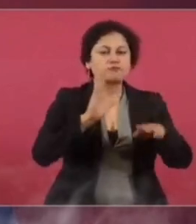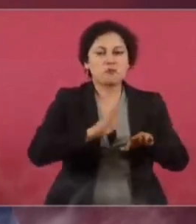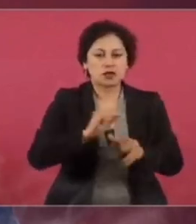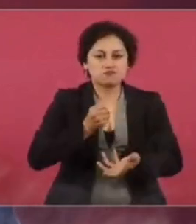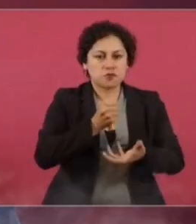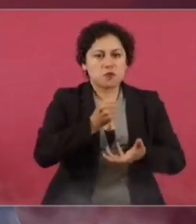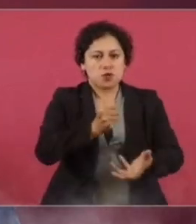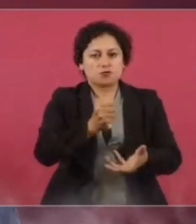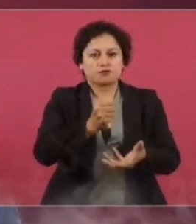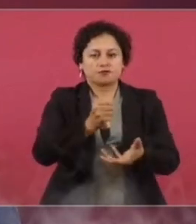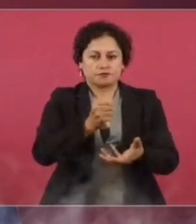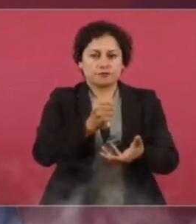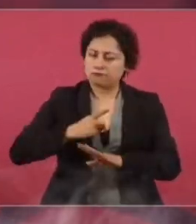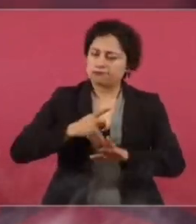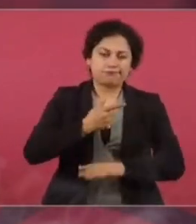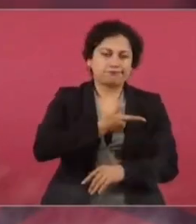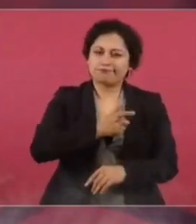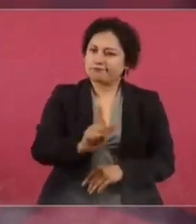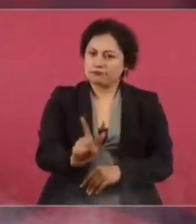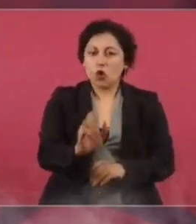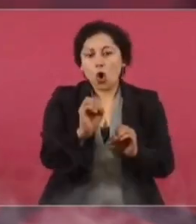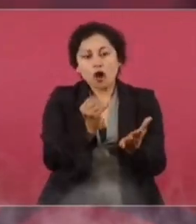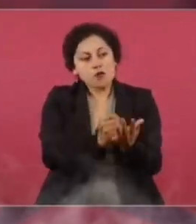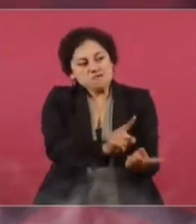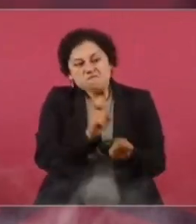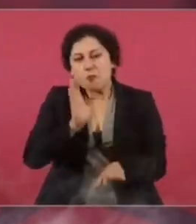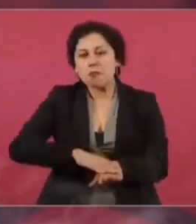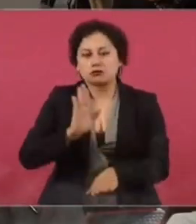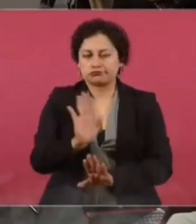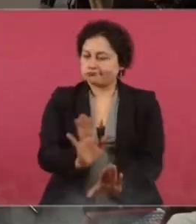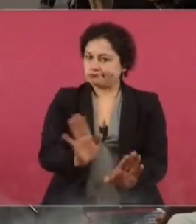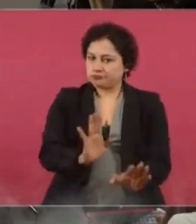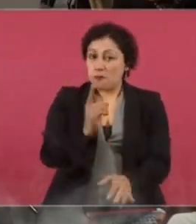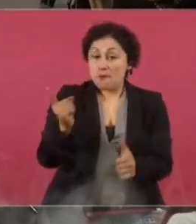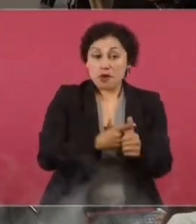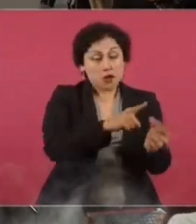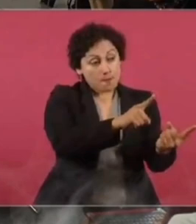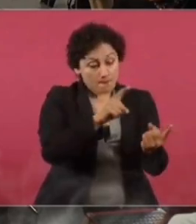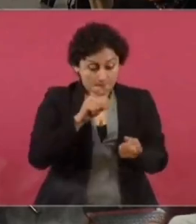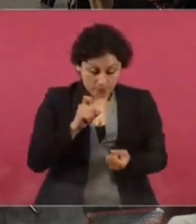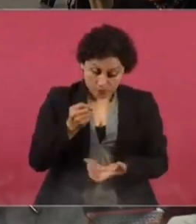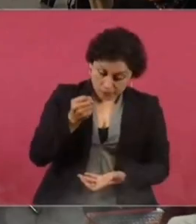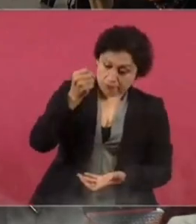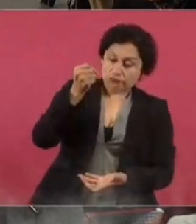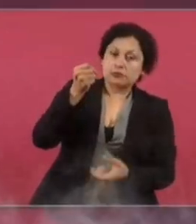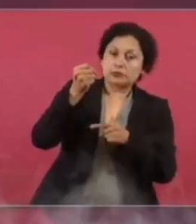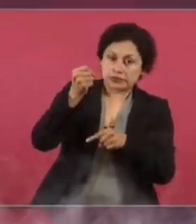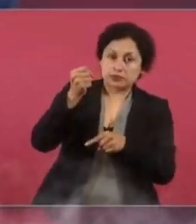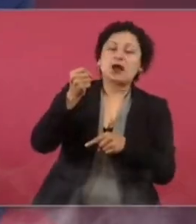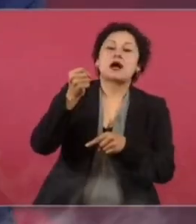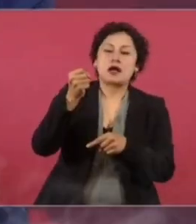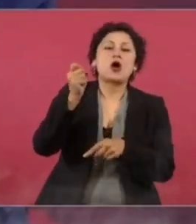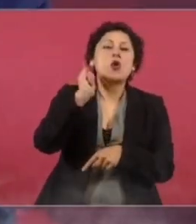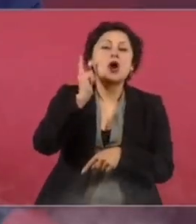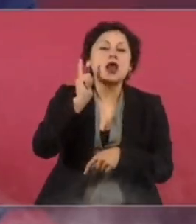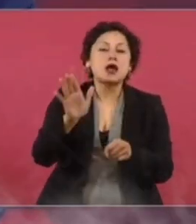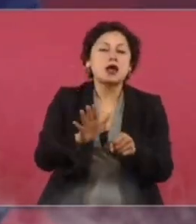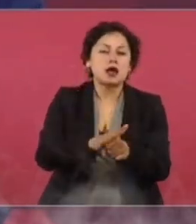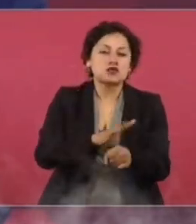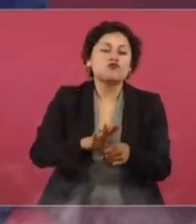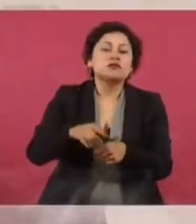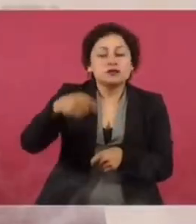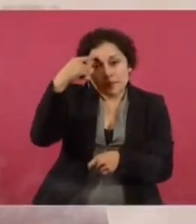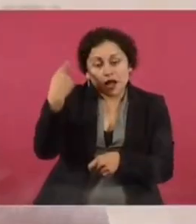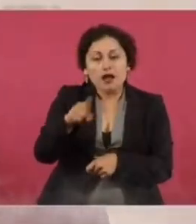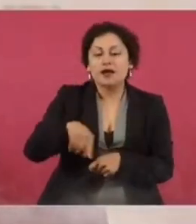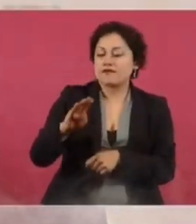considere el incremento inflacionario. Estamos pensando que si nos alcanza, vamos a incrementar el número de becas,